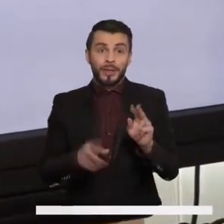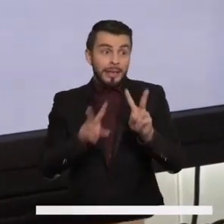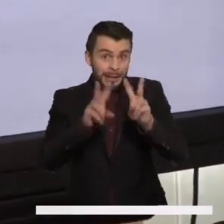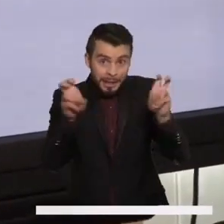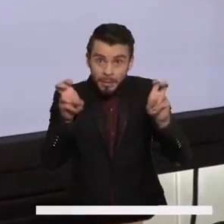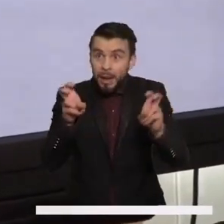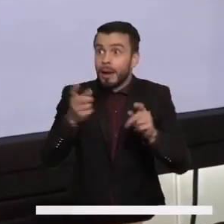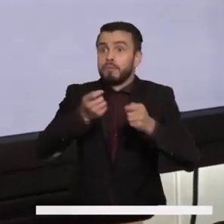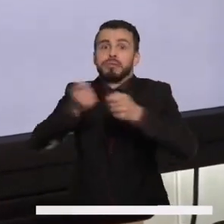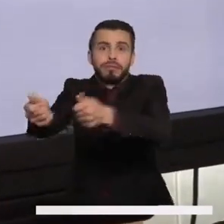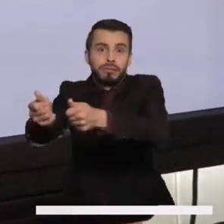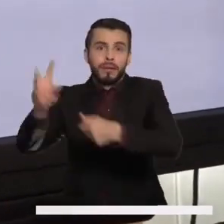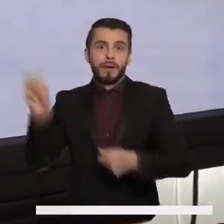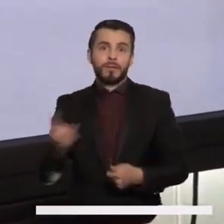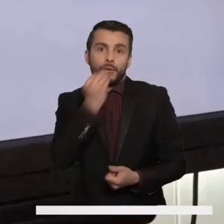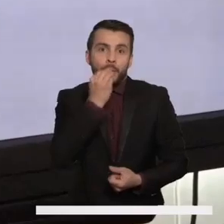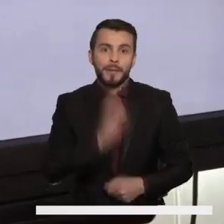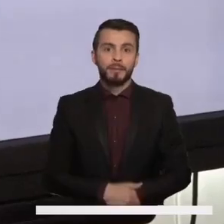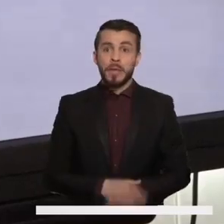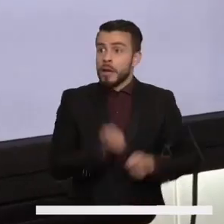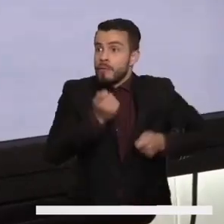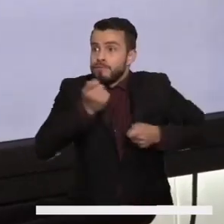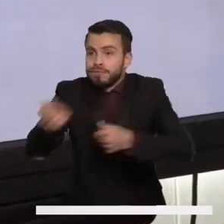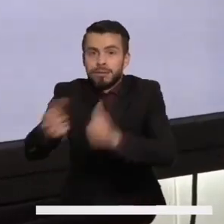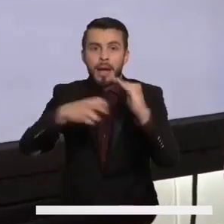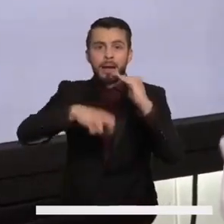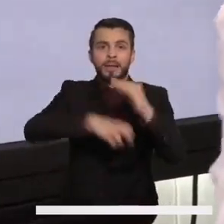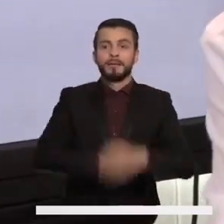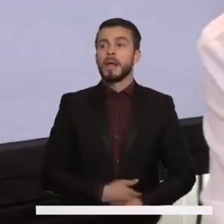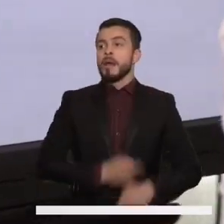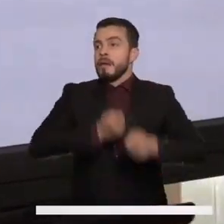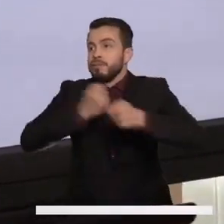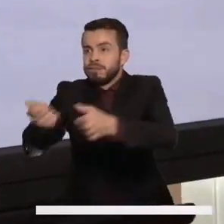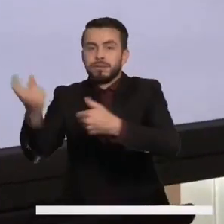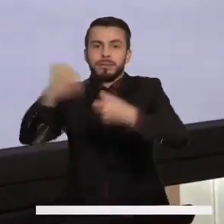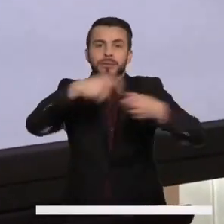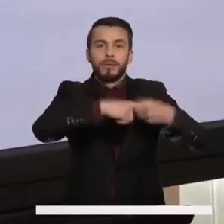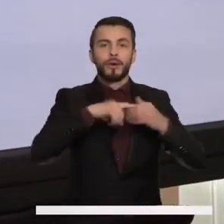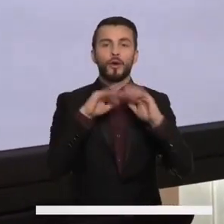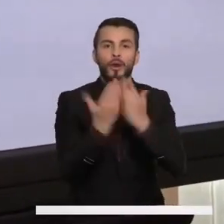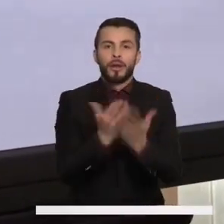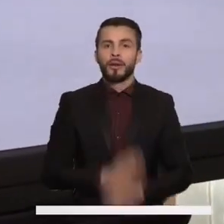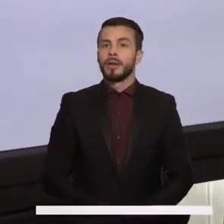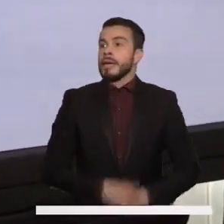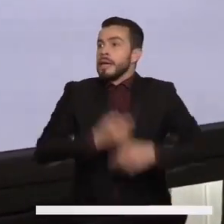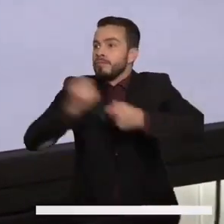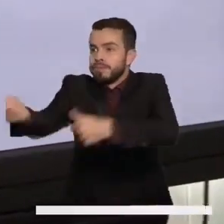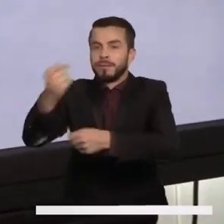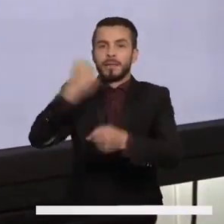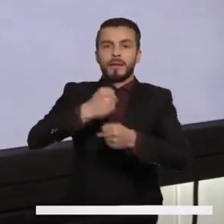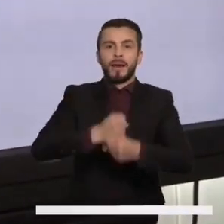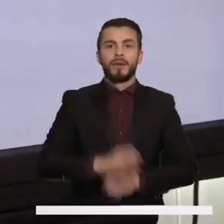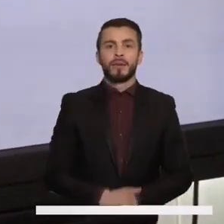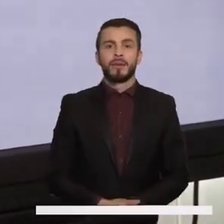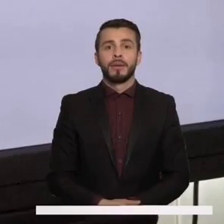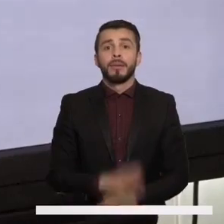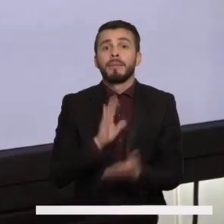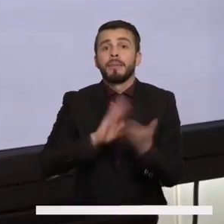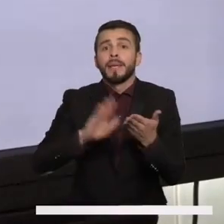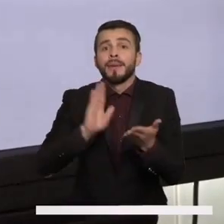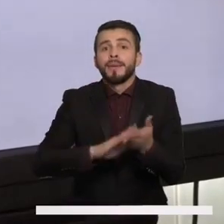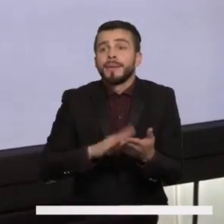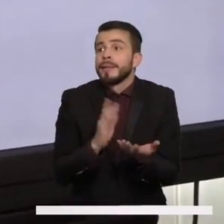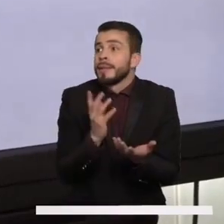nacimiento ya pagamos el jardín ya pagamos la escuela ya damos empleo qué pena que lo único que no podemos cubrir